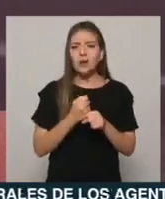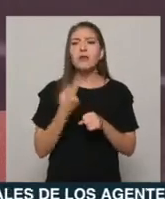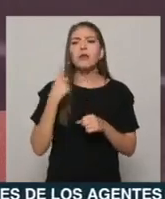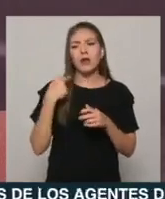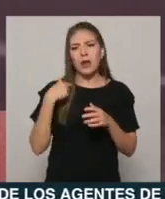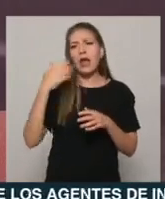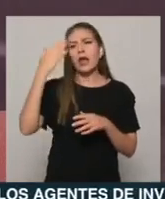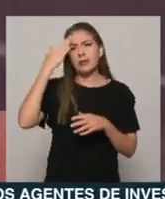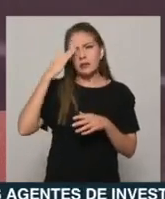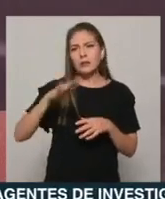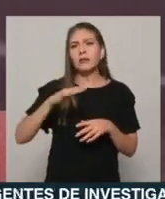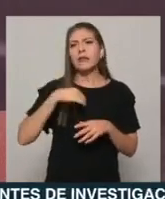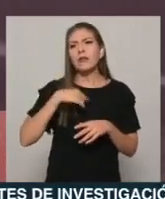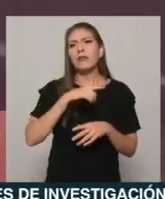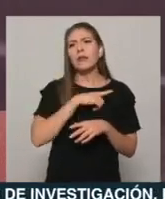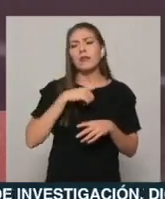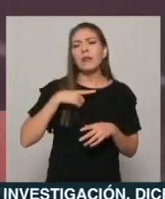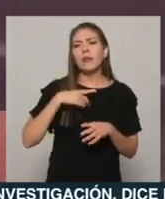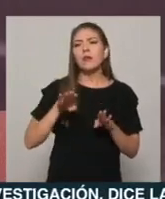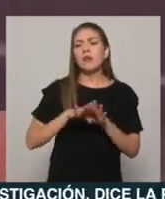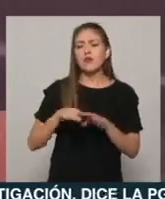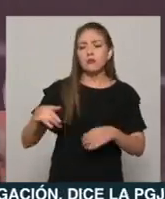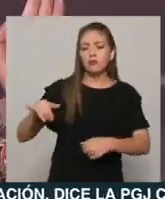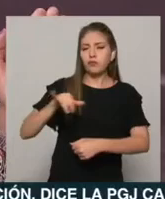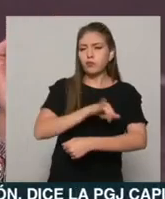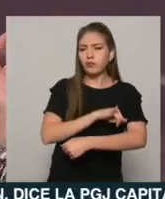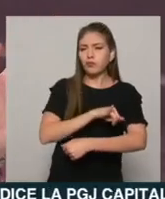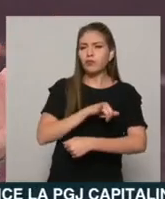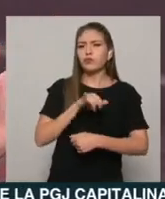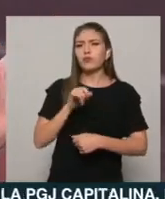utilizar una fórmula, un sustituto de alimento para bebé,